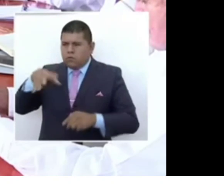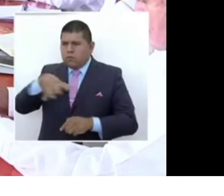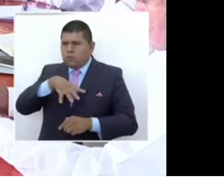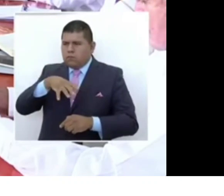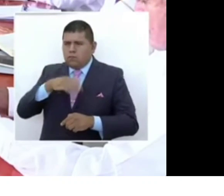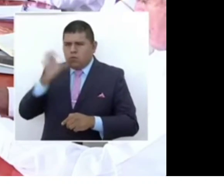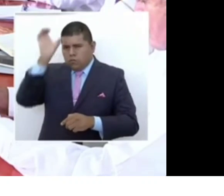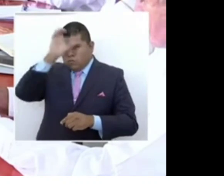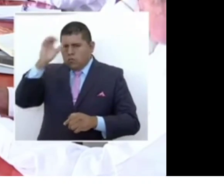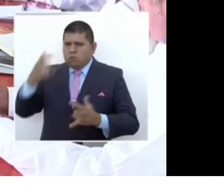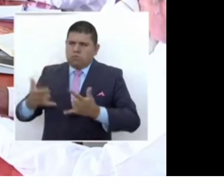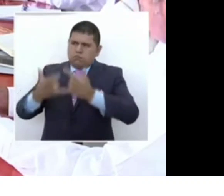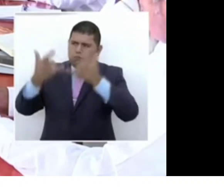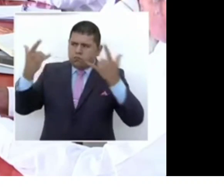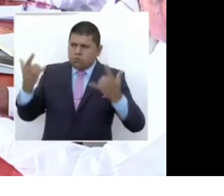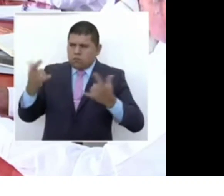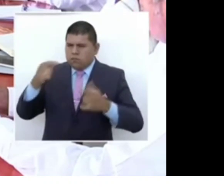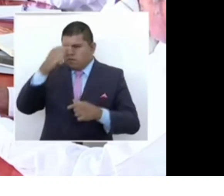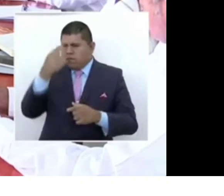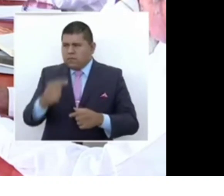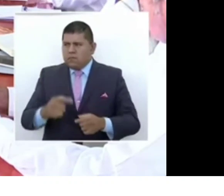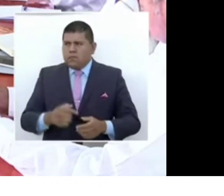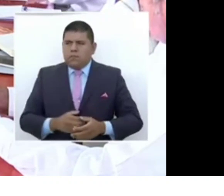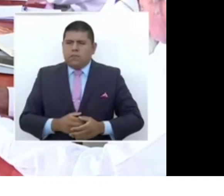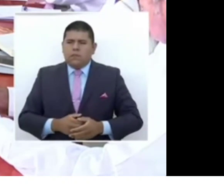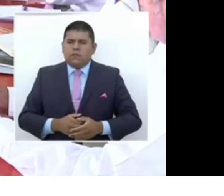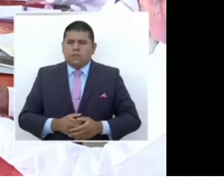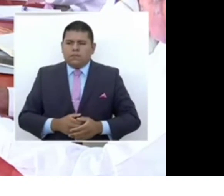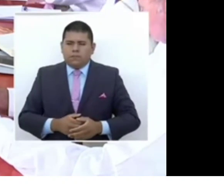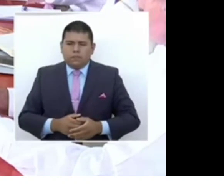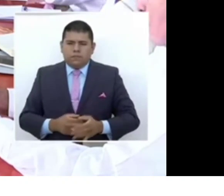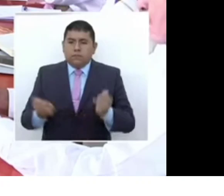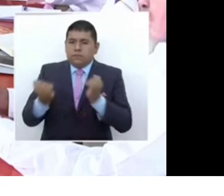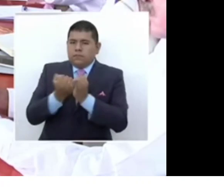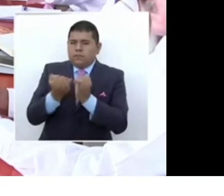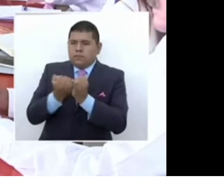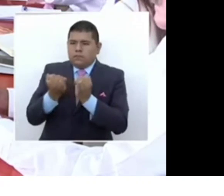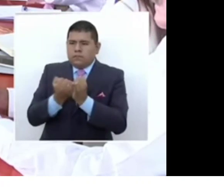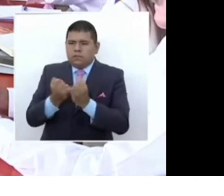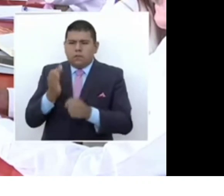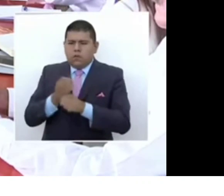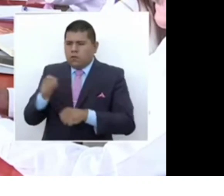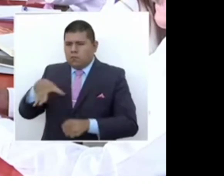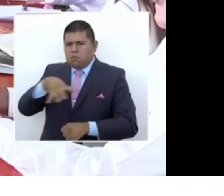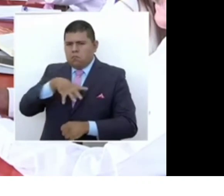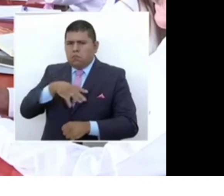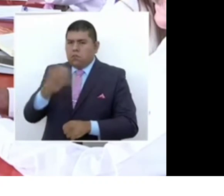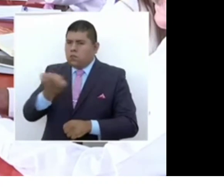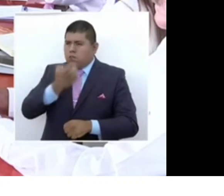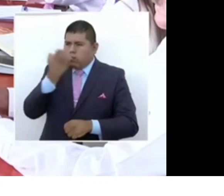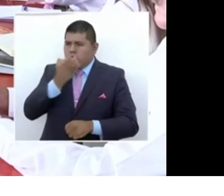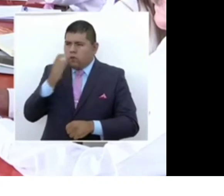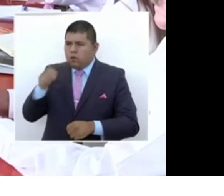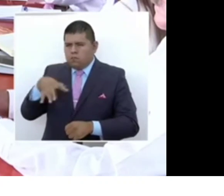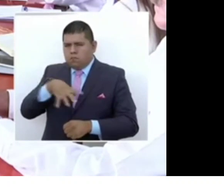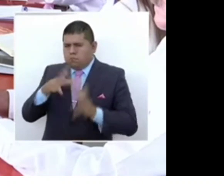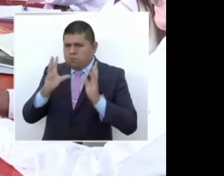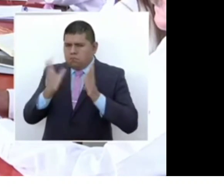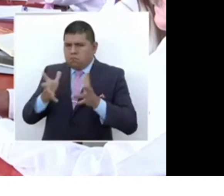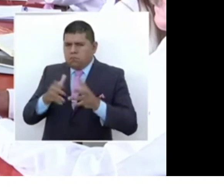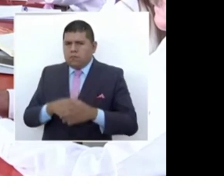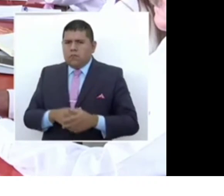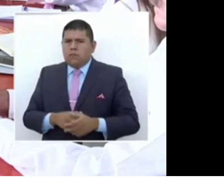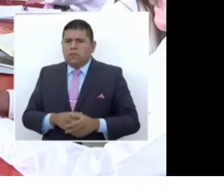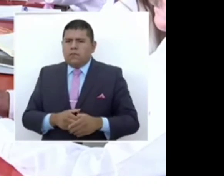Cultural e Histórico, y ya está funcionando la Escuela de Desarrollo